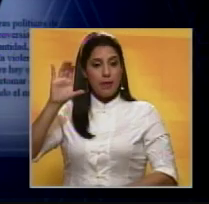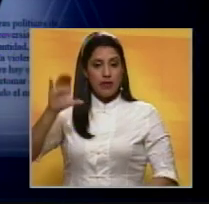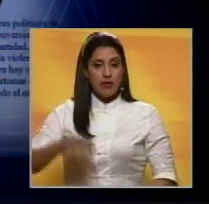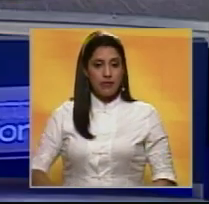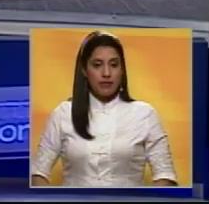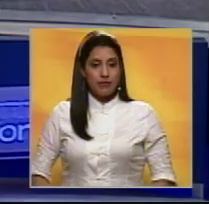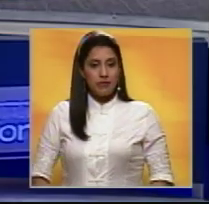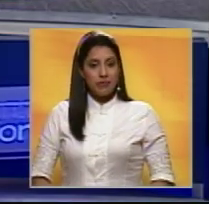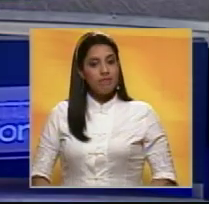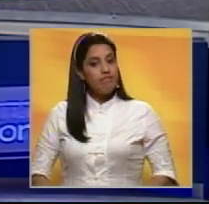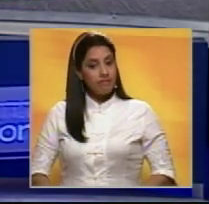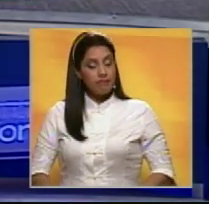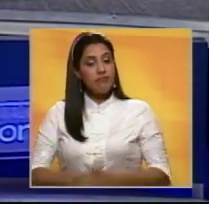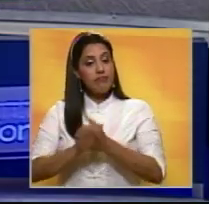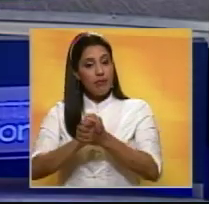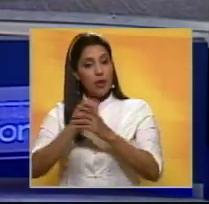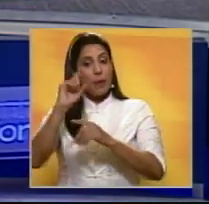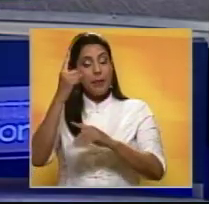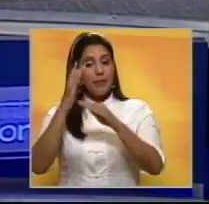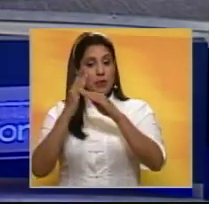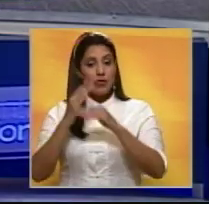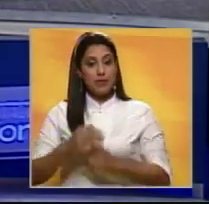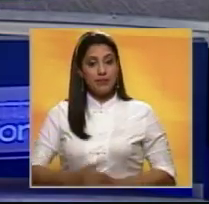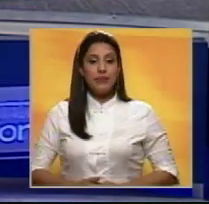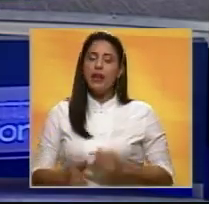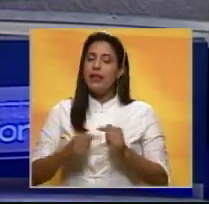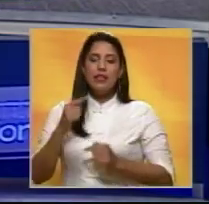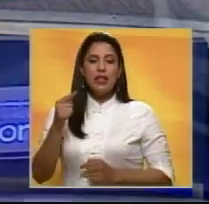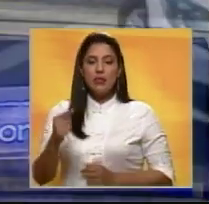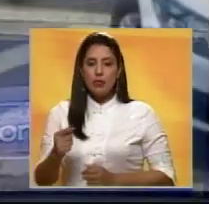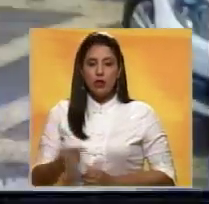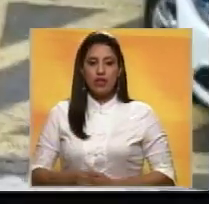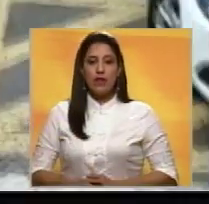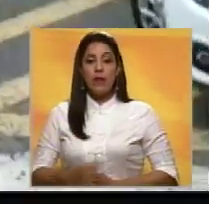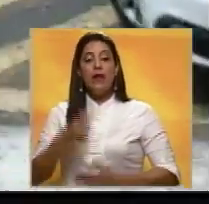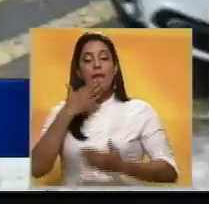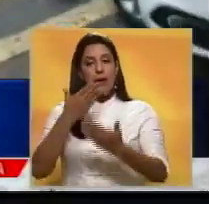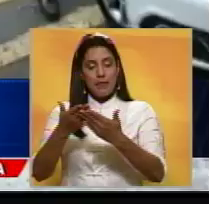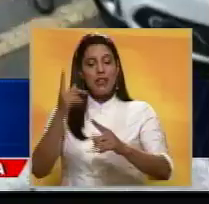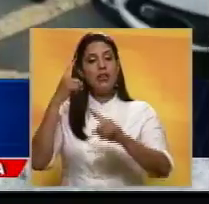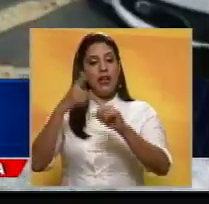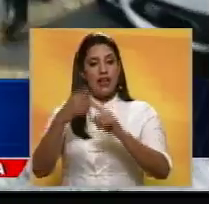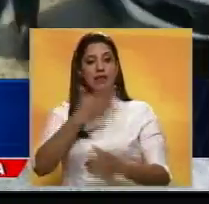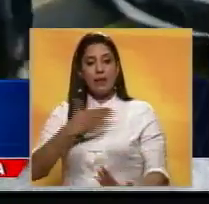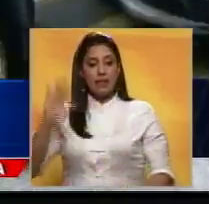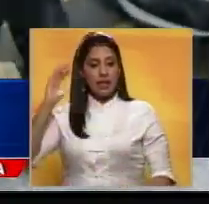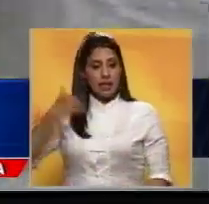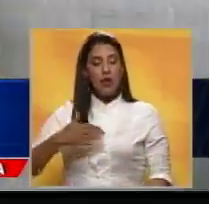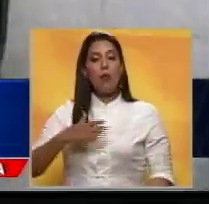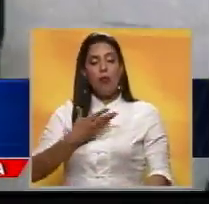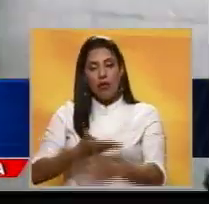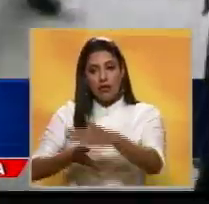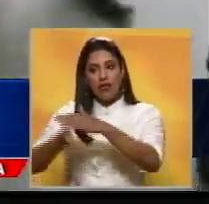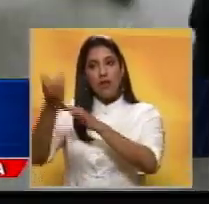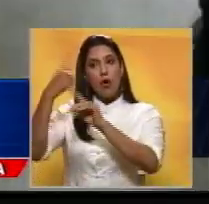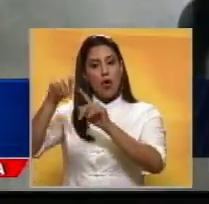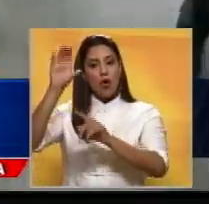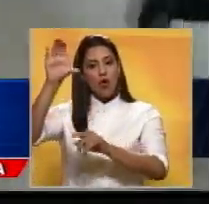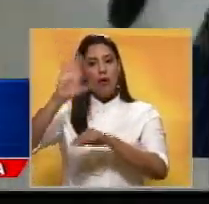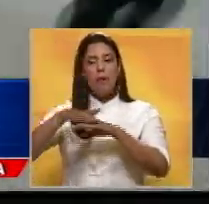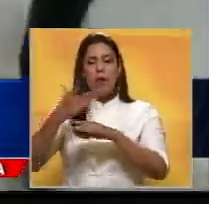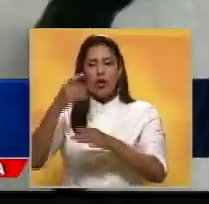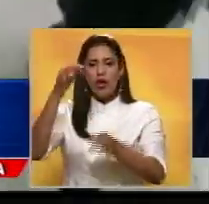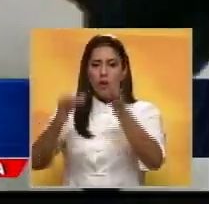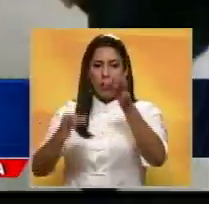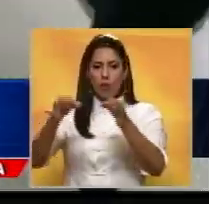país. Amigos, hacemos nuestra primera pausa. A regreso. Autorizada. Exmandataria argentina podrá salir de su país pese a